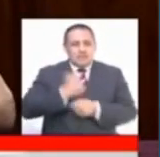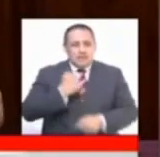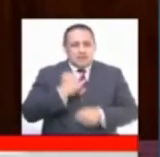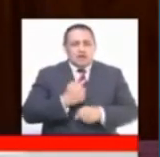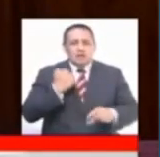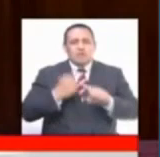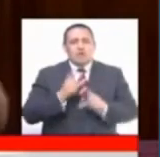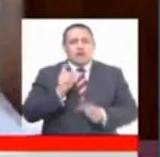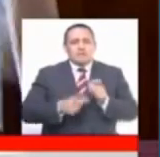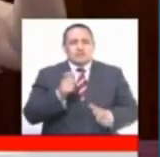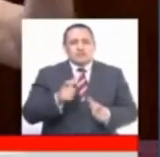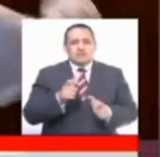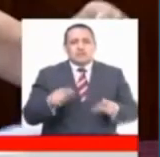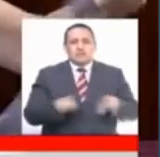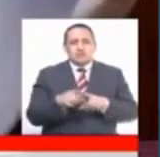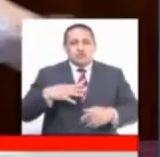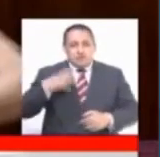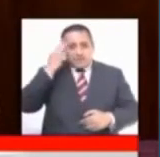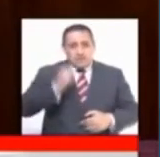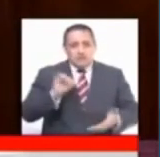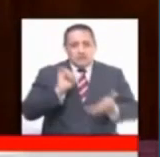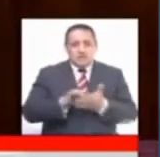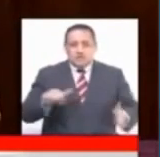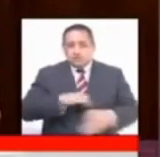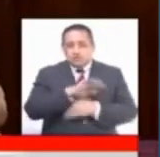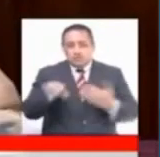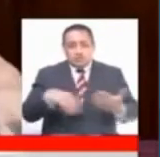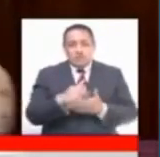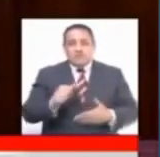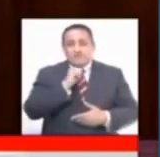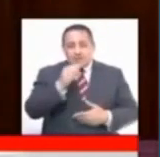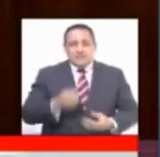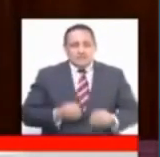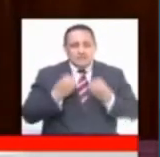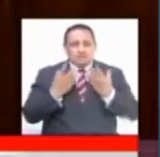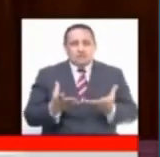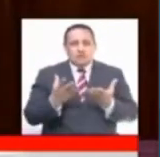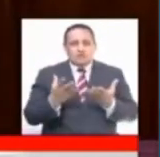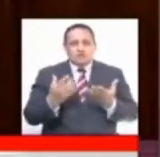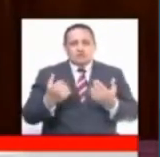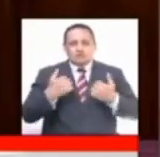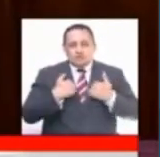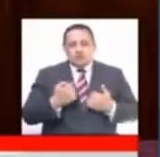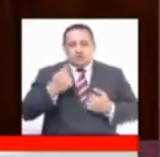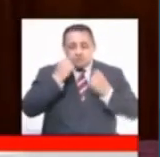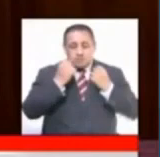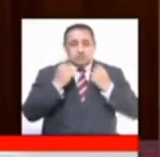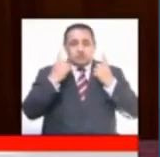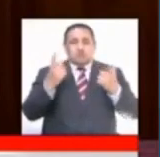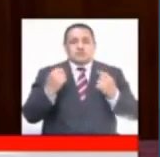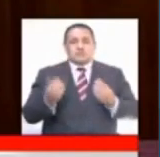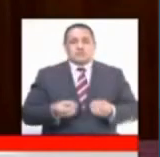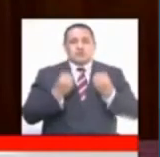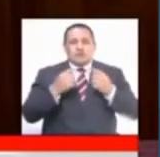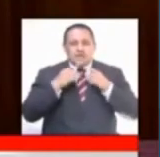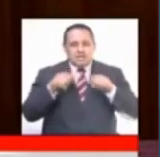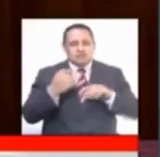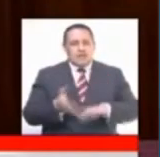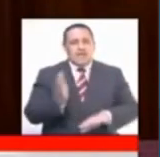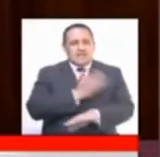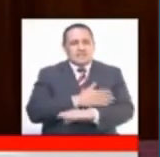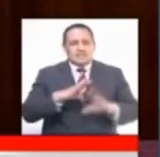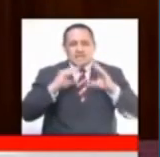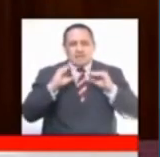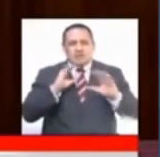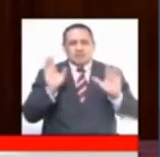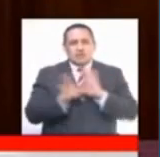decretos de urgencia. Y si así hay tanta burocracia, le digo, entonces si no hubieran decretos de urgencia sería peor. Y lo peor